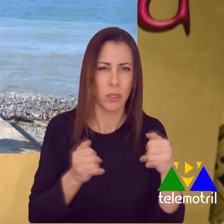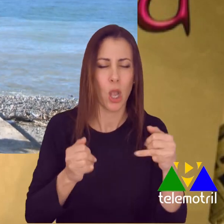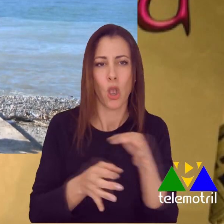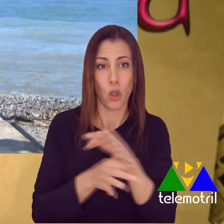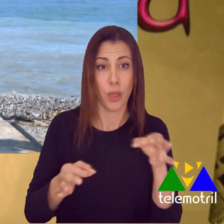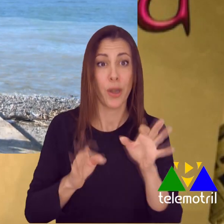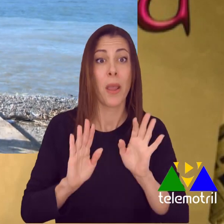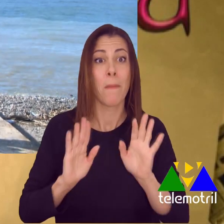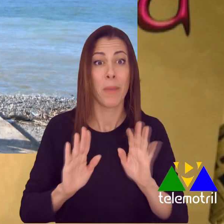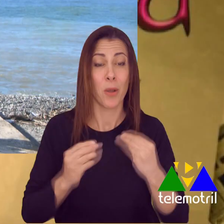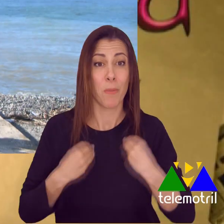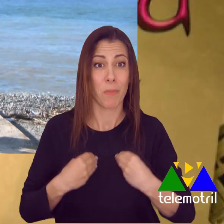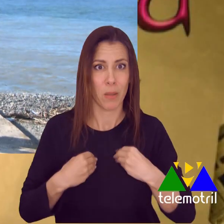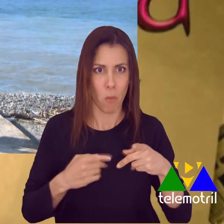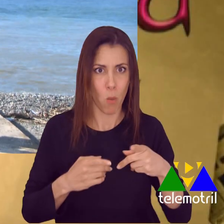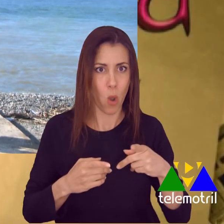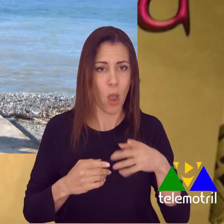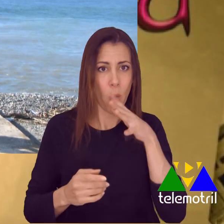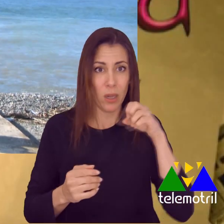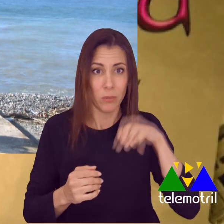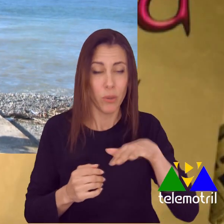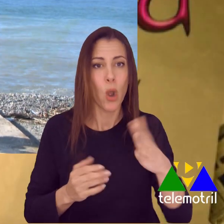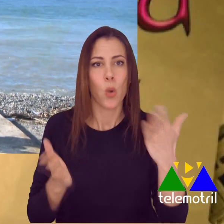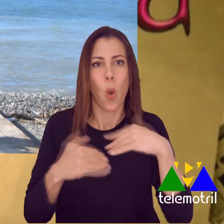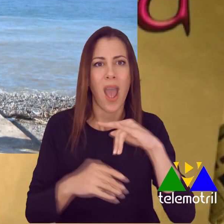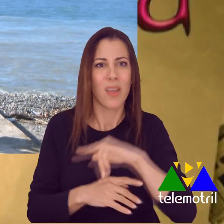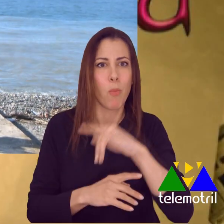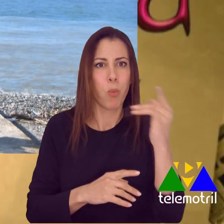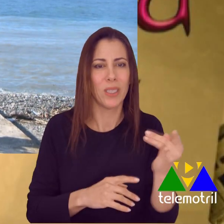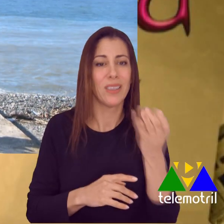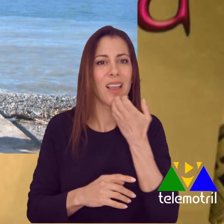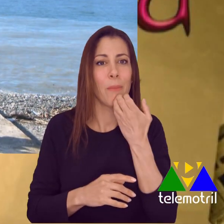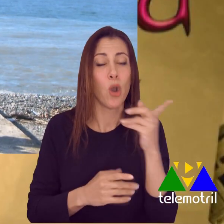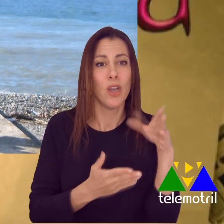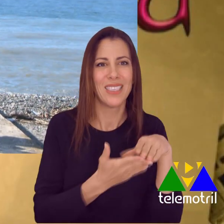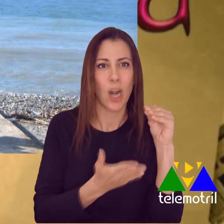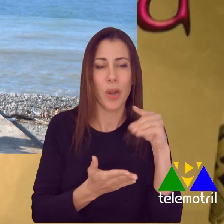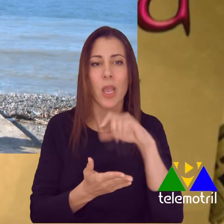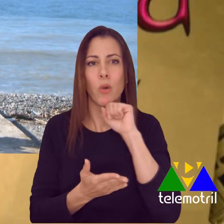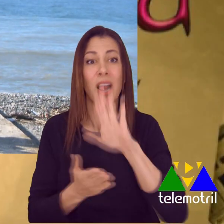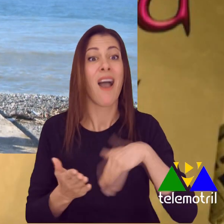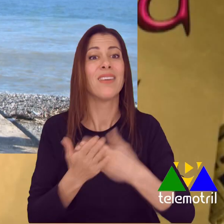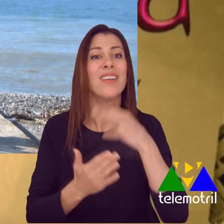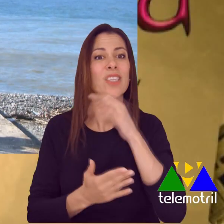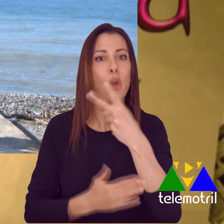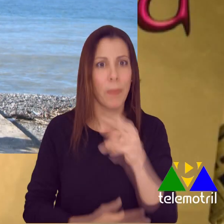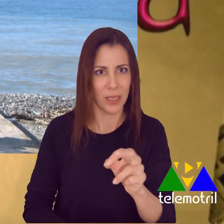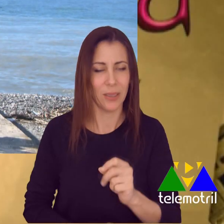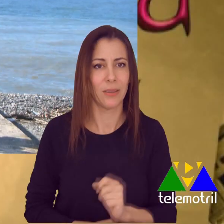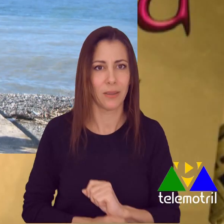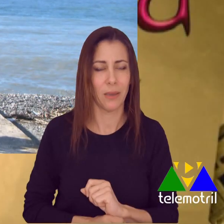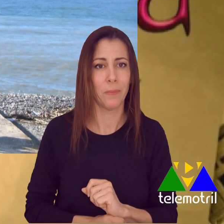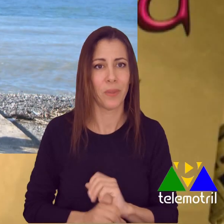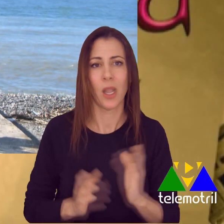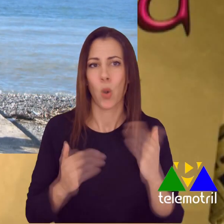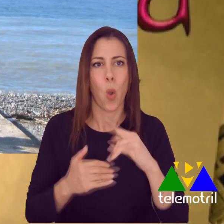Incluso el propio paso del río, ¿no? Es decir, no hay puente entre Salobreña y Motril hasta el siglo XX. Es decir, es